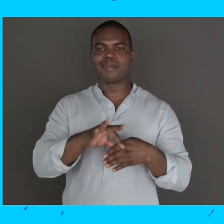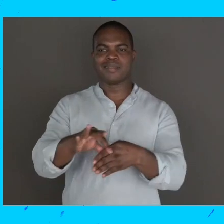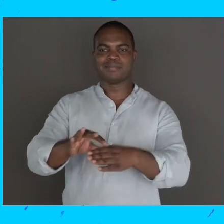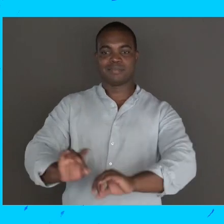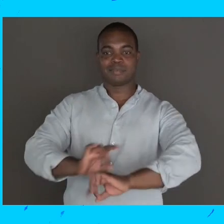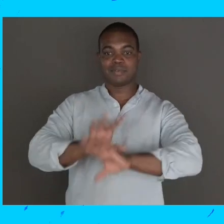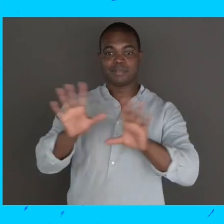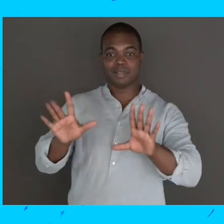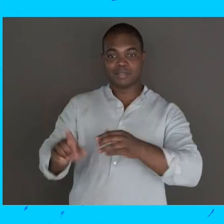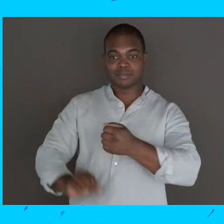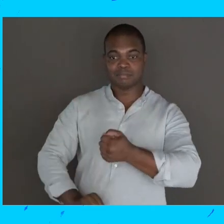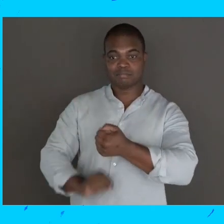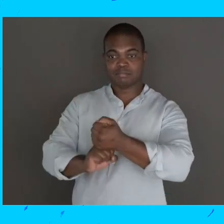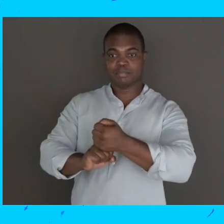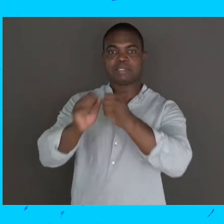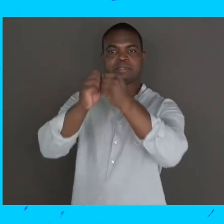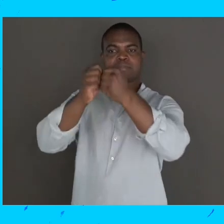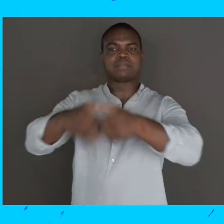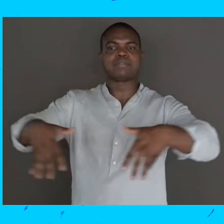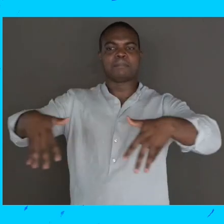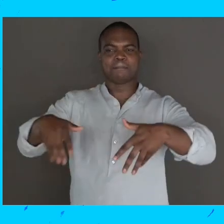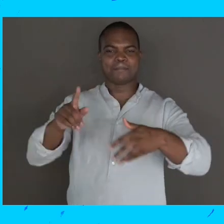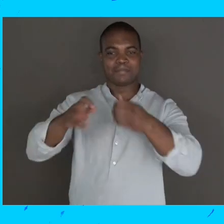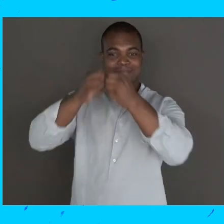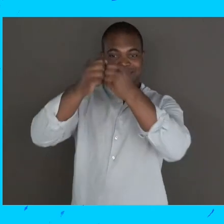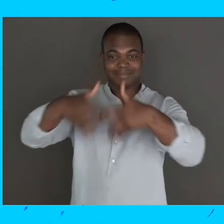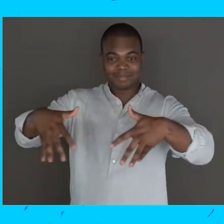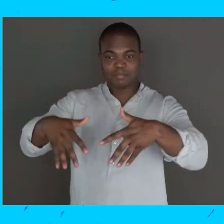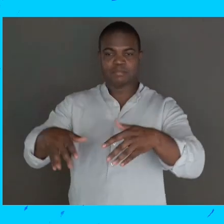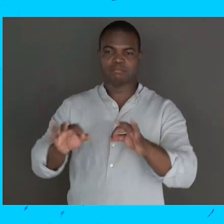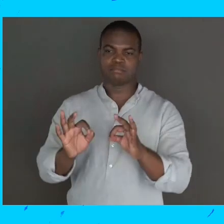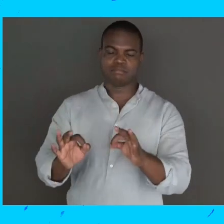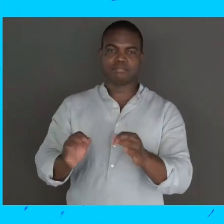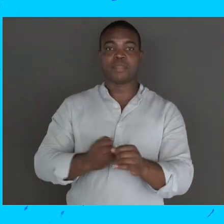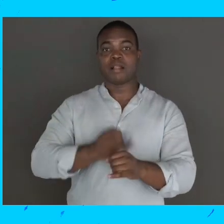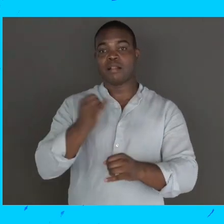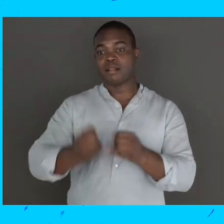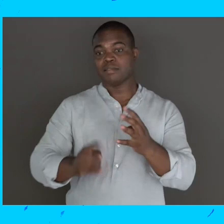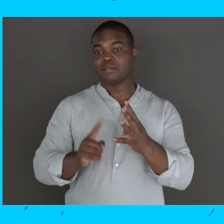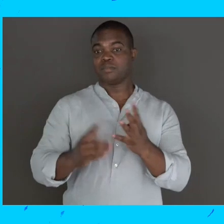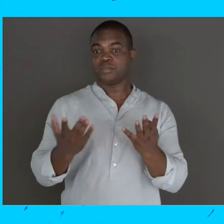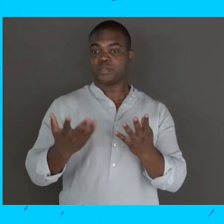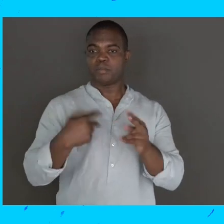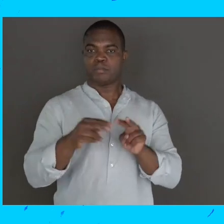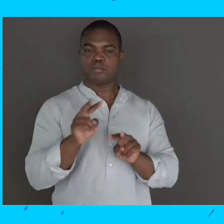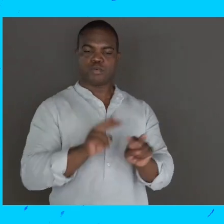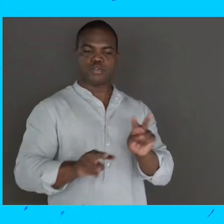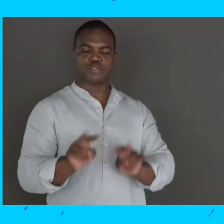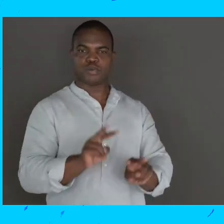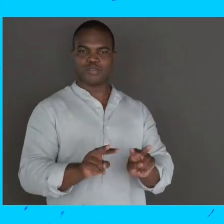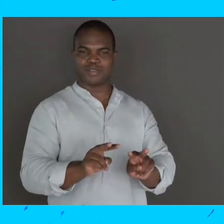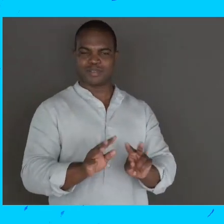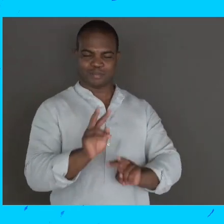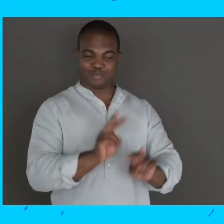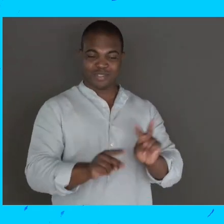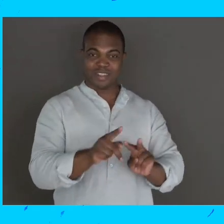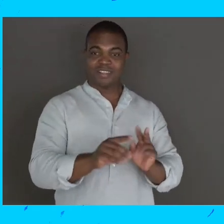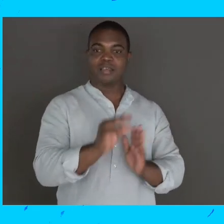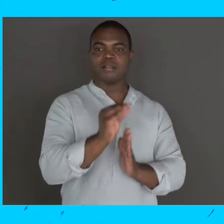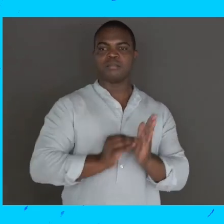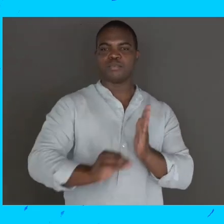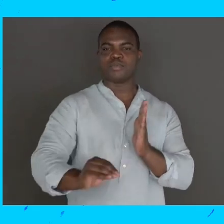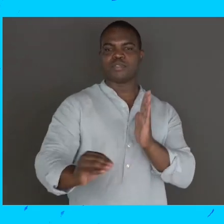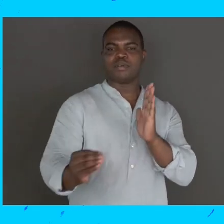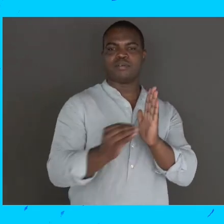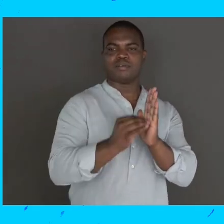colectivos para empoderar y nutrir a los jóvenes y adolescentes. Esa estrategia se alinea con el compromiso reciente